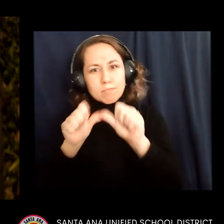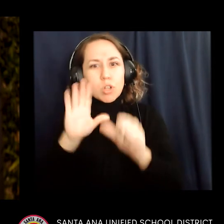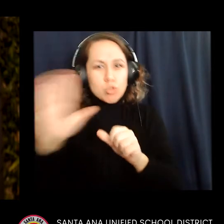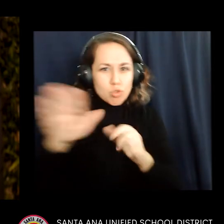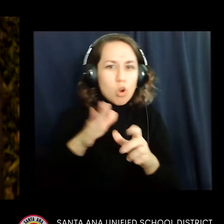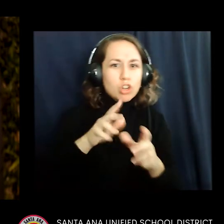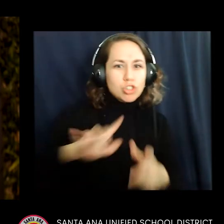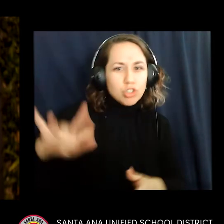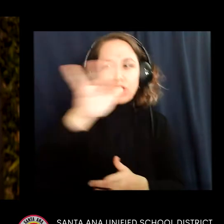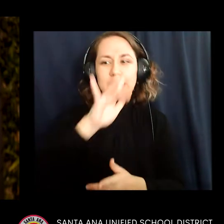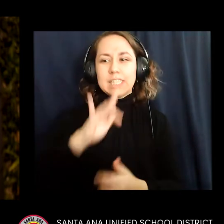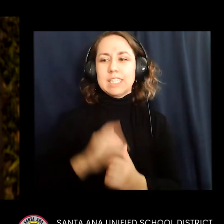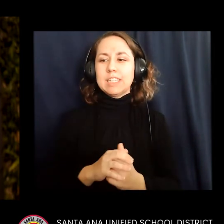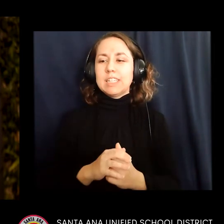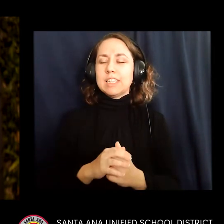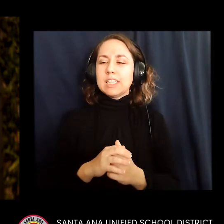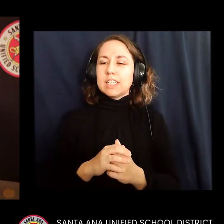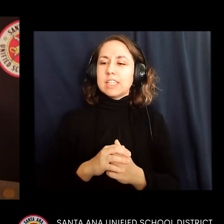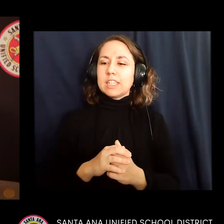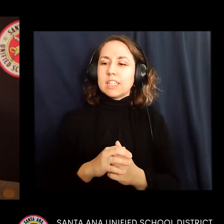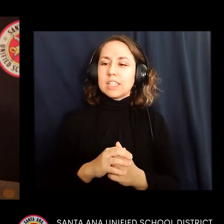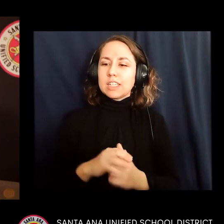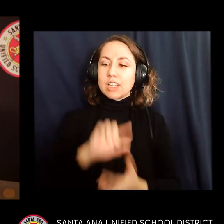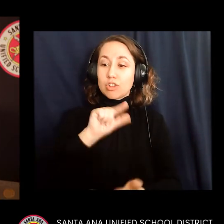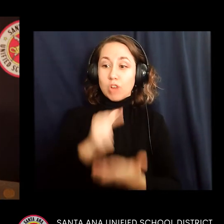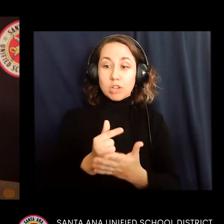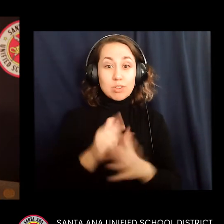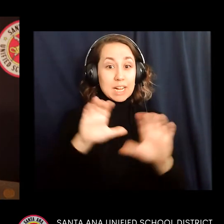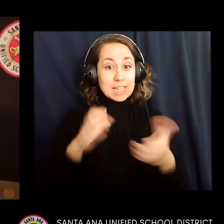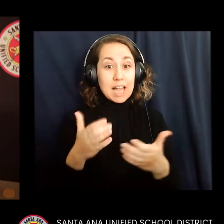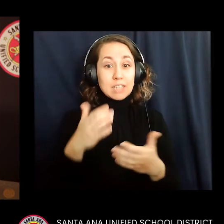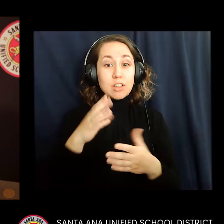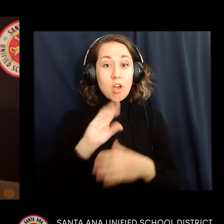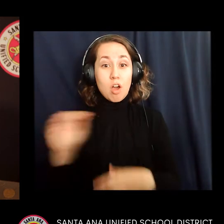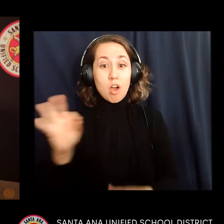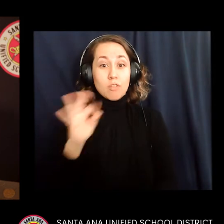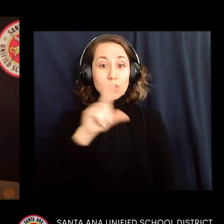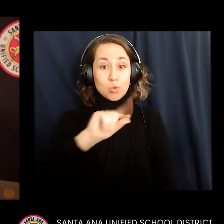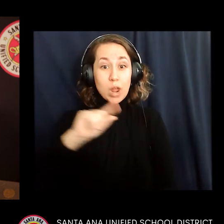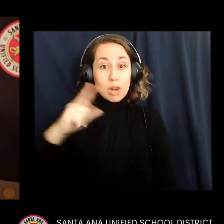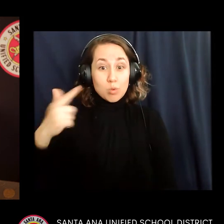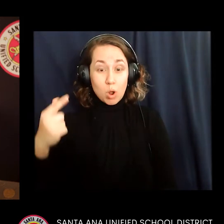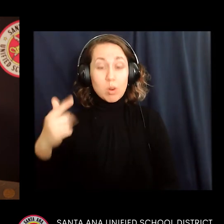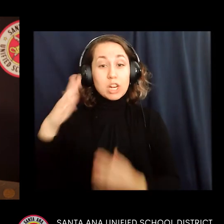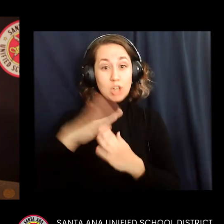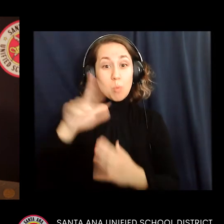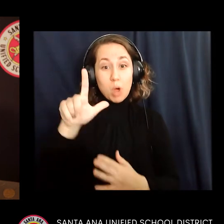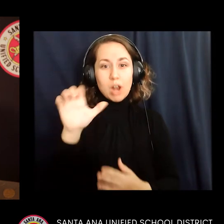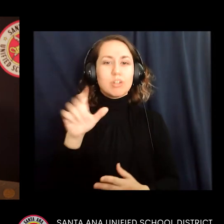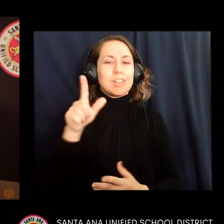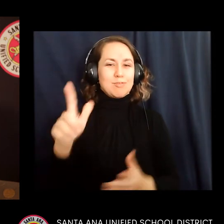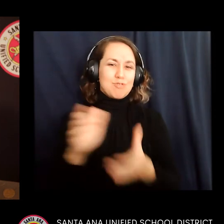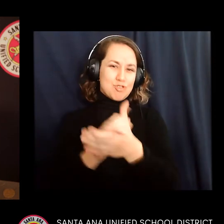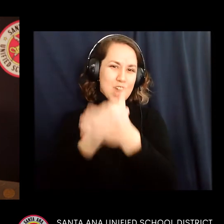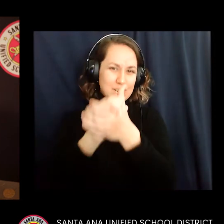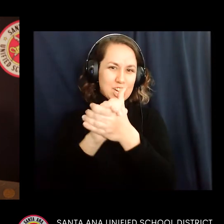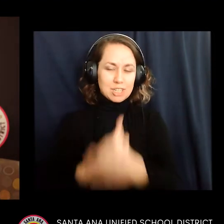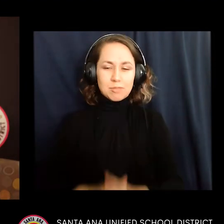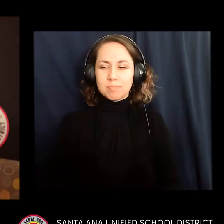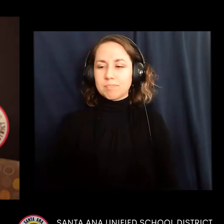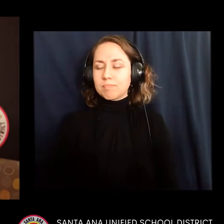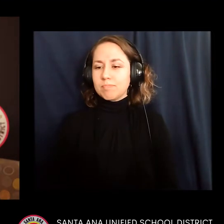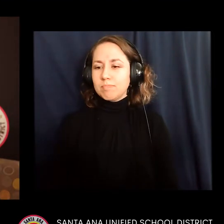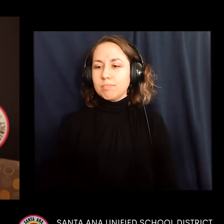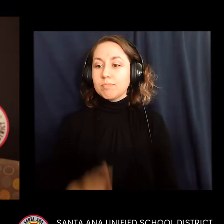futuro educativo y su éxito. 100 mejores graduandos del Distrito de Santa Ana, graduados del 2021. Felicidades. Me